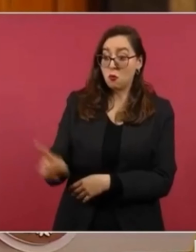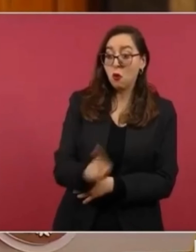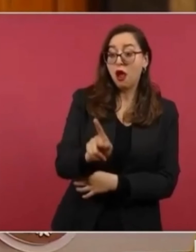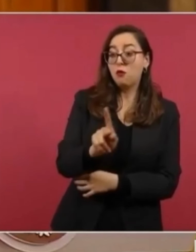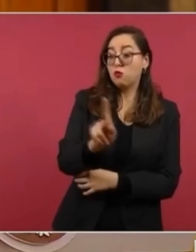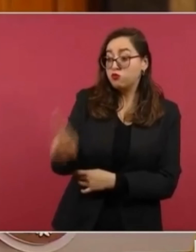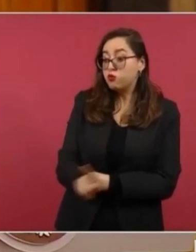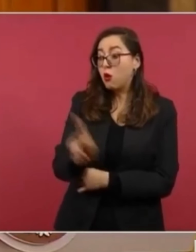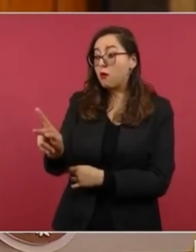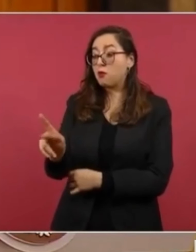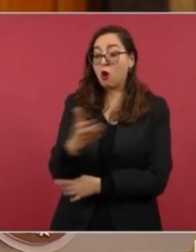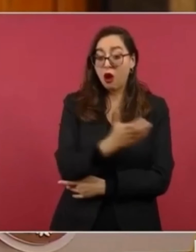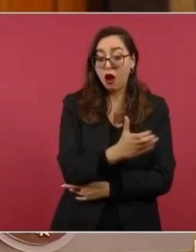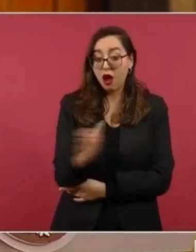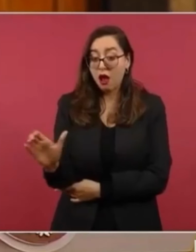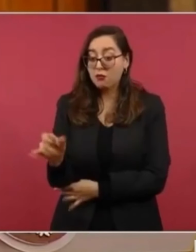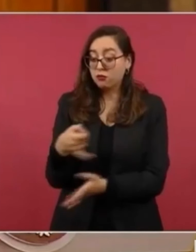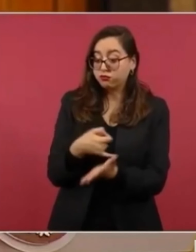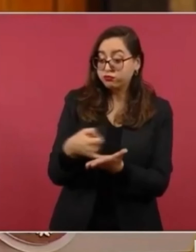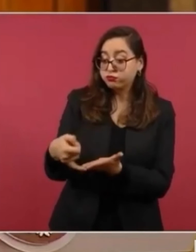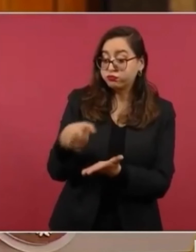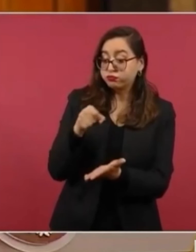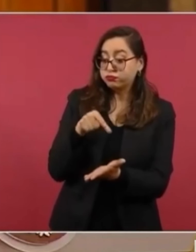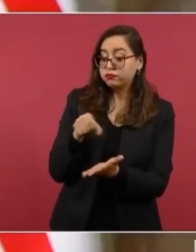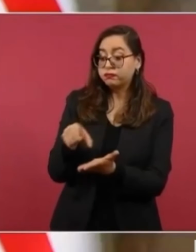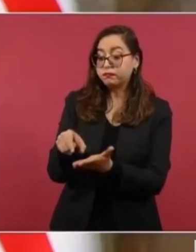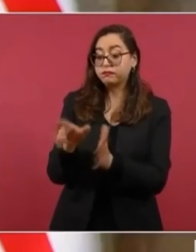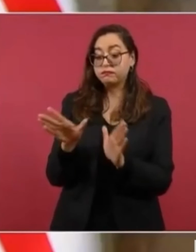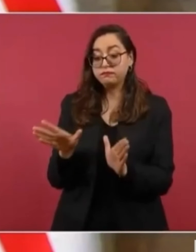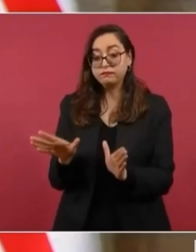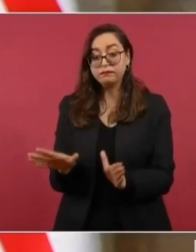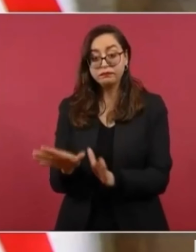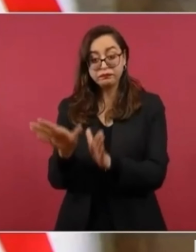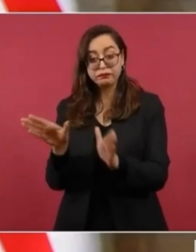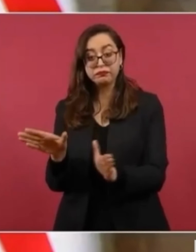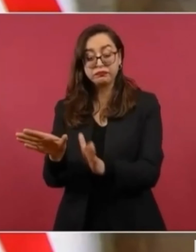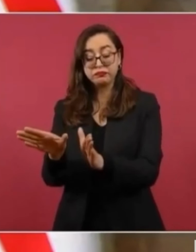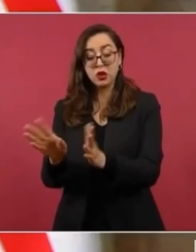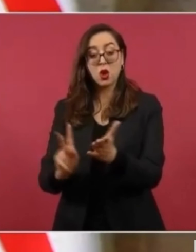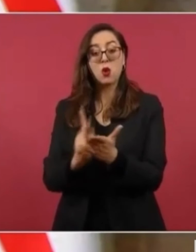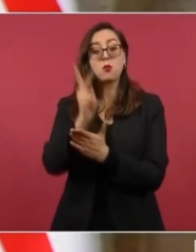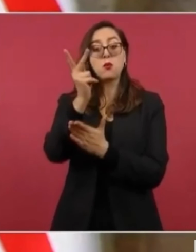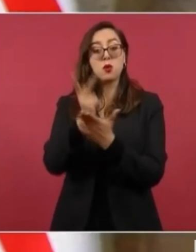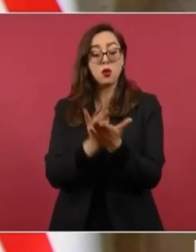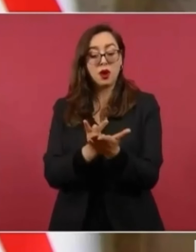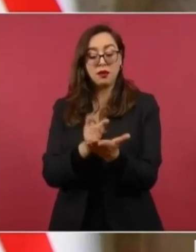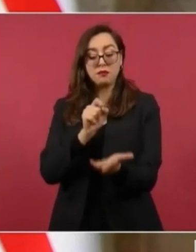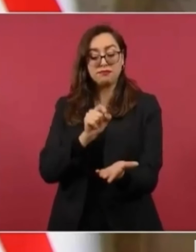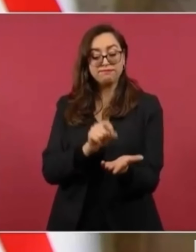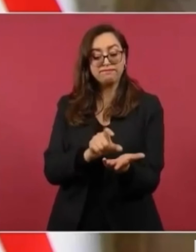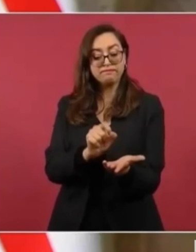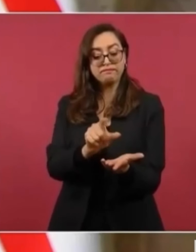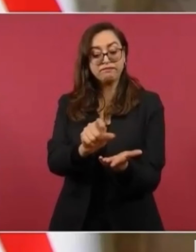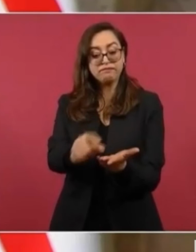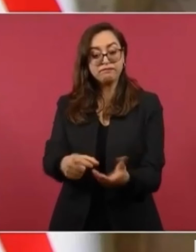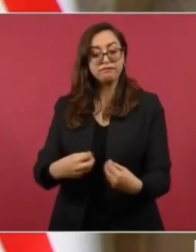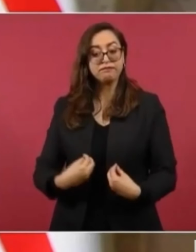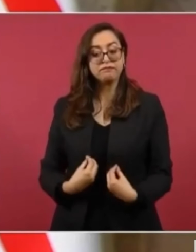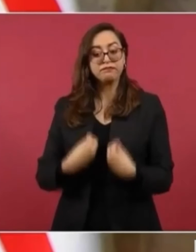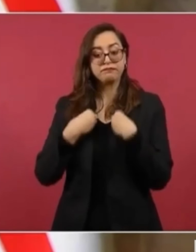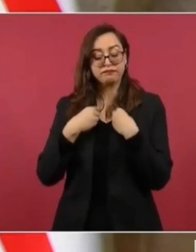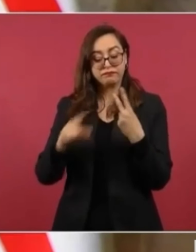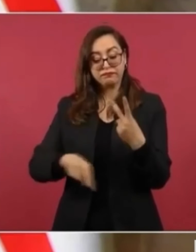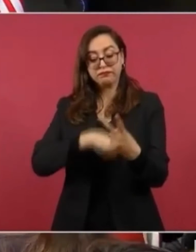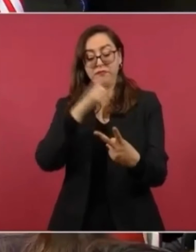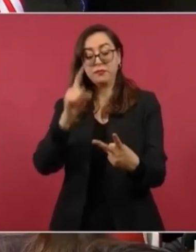aplicando estas acciones, en particular el programa de Sembrando Vida y el de